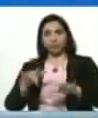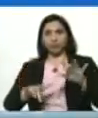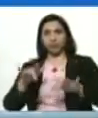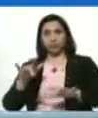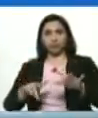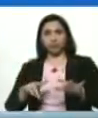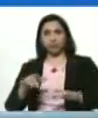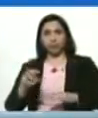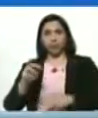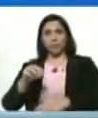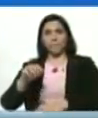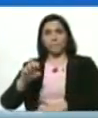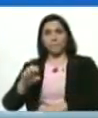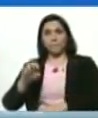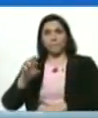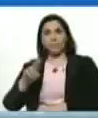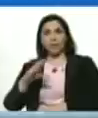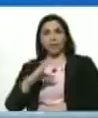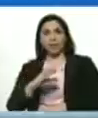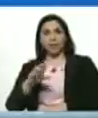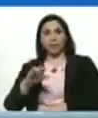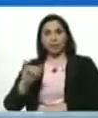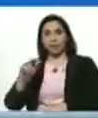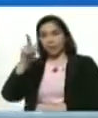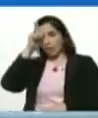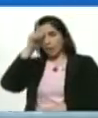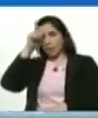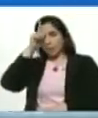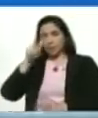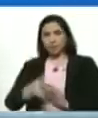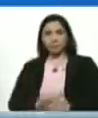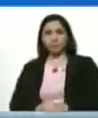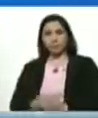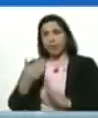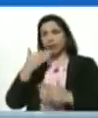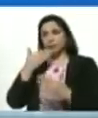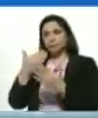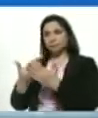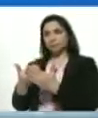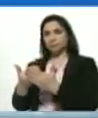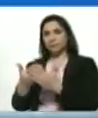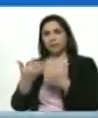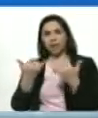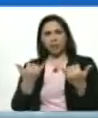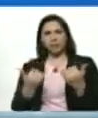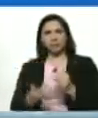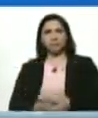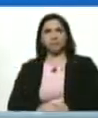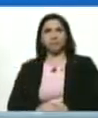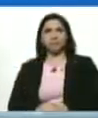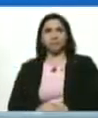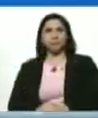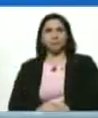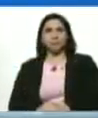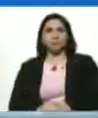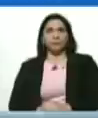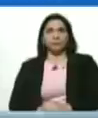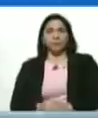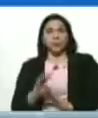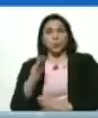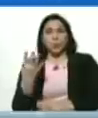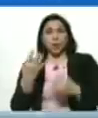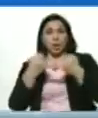merkel de alemania gracia señora merkel muchas gracias ahora la